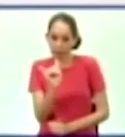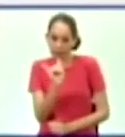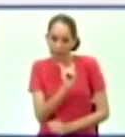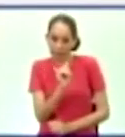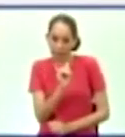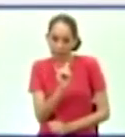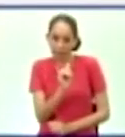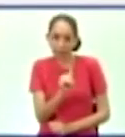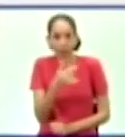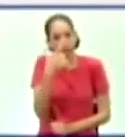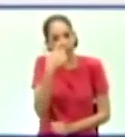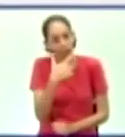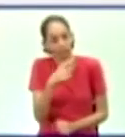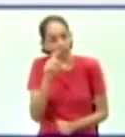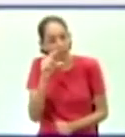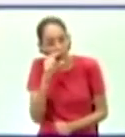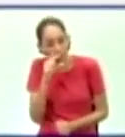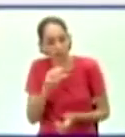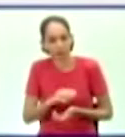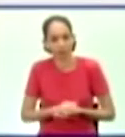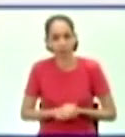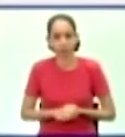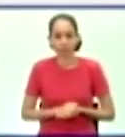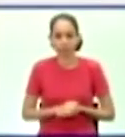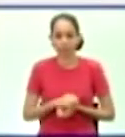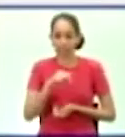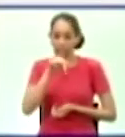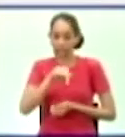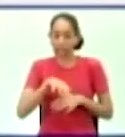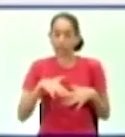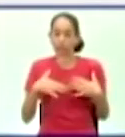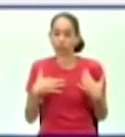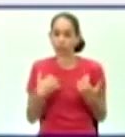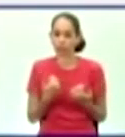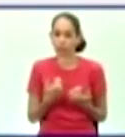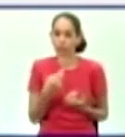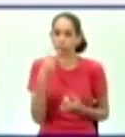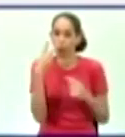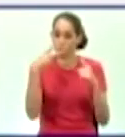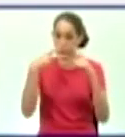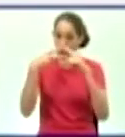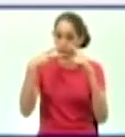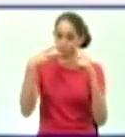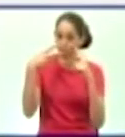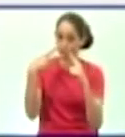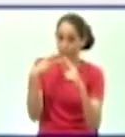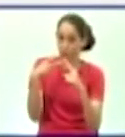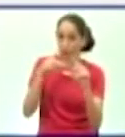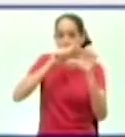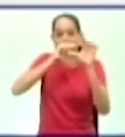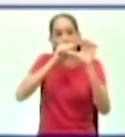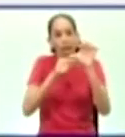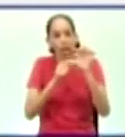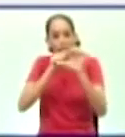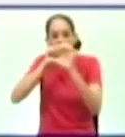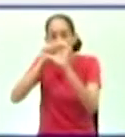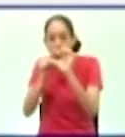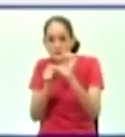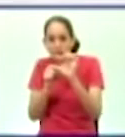de la cuerda. Y cuando tenemos 2 ángulos que tienen igual